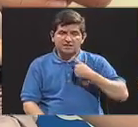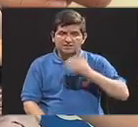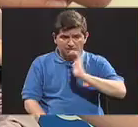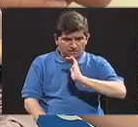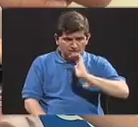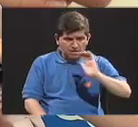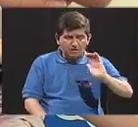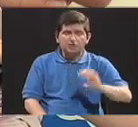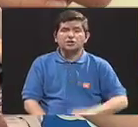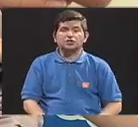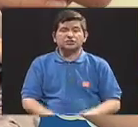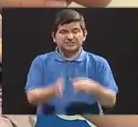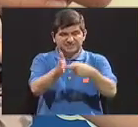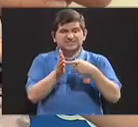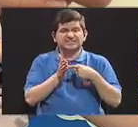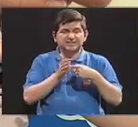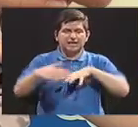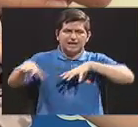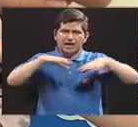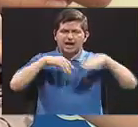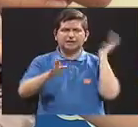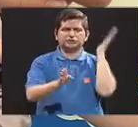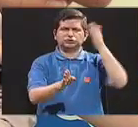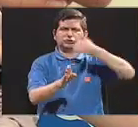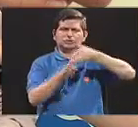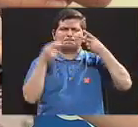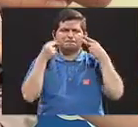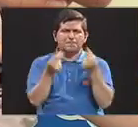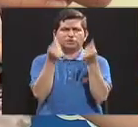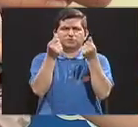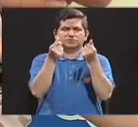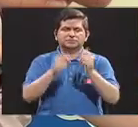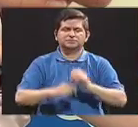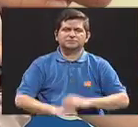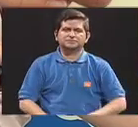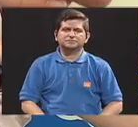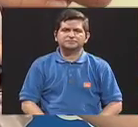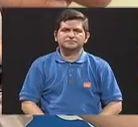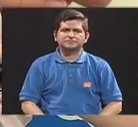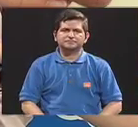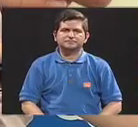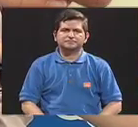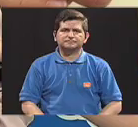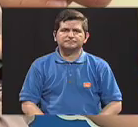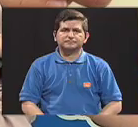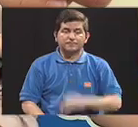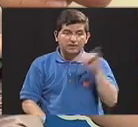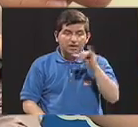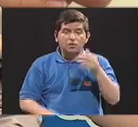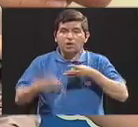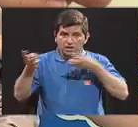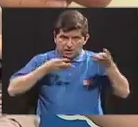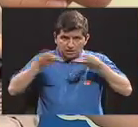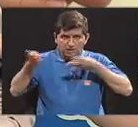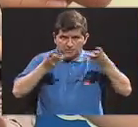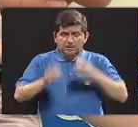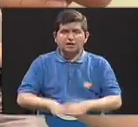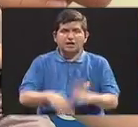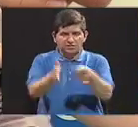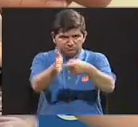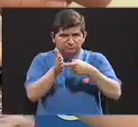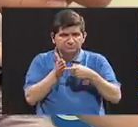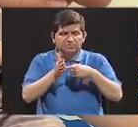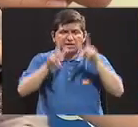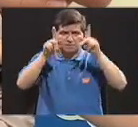tiene niños pequeños también demanda que haya una acción Más directa más inmediata eh el mismo mercado